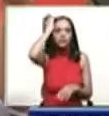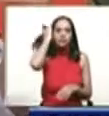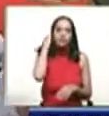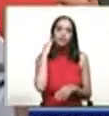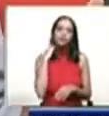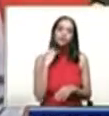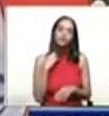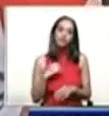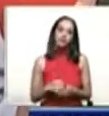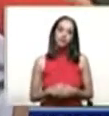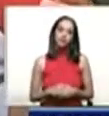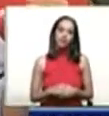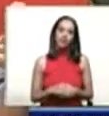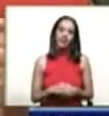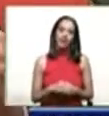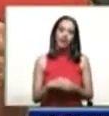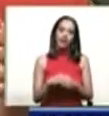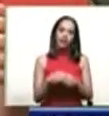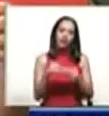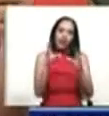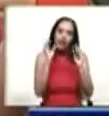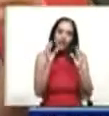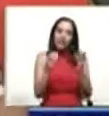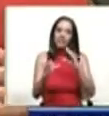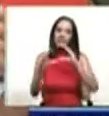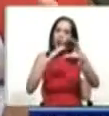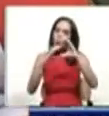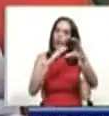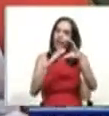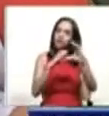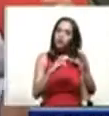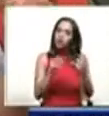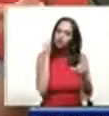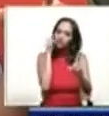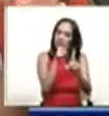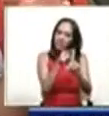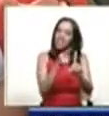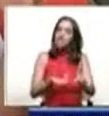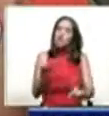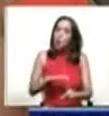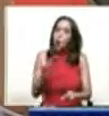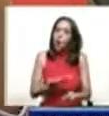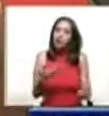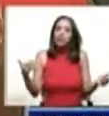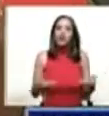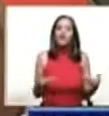la parte comunicacional. Y cuando habla de la parte comunicacional, yo creo que es necesario reforzar